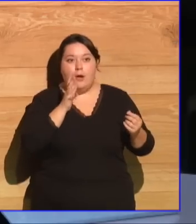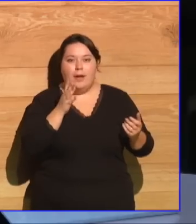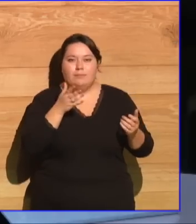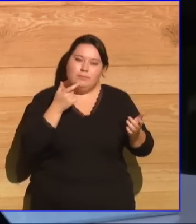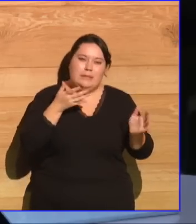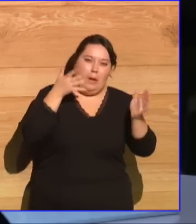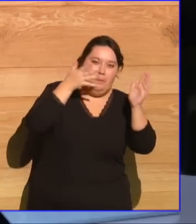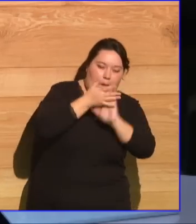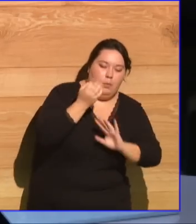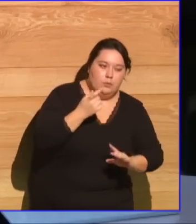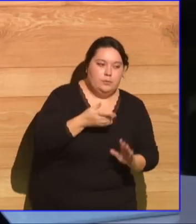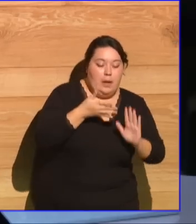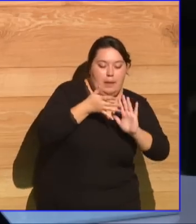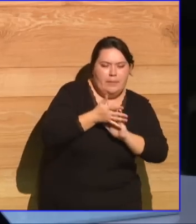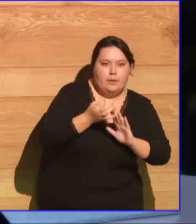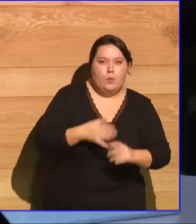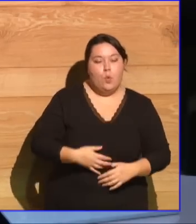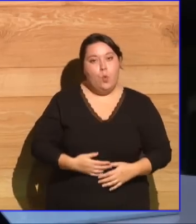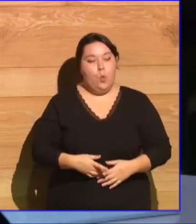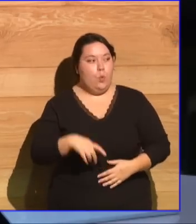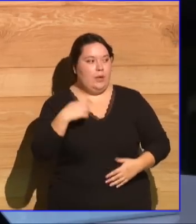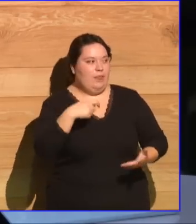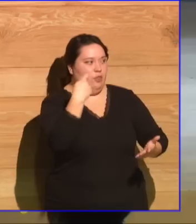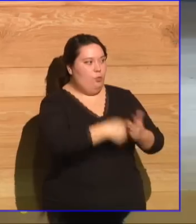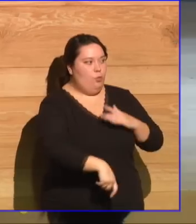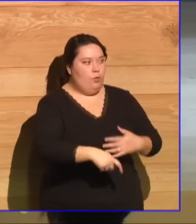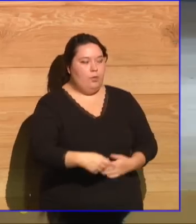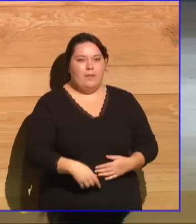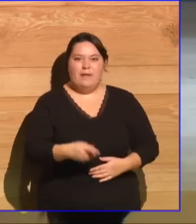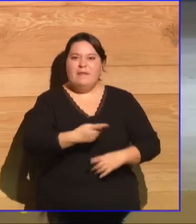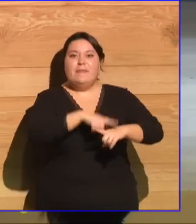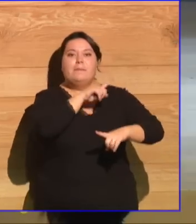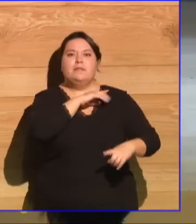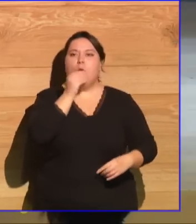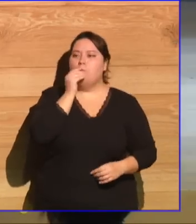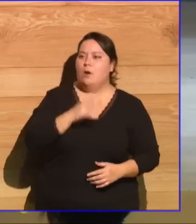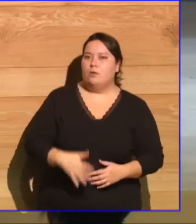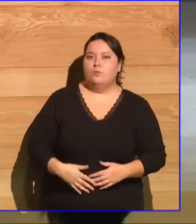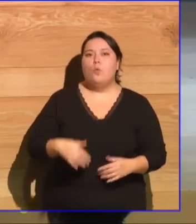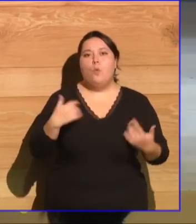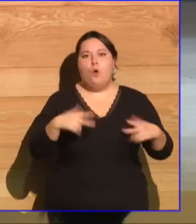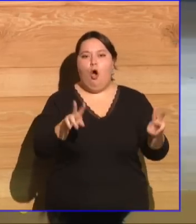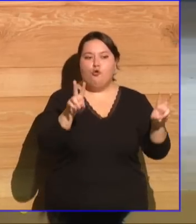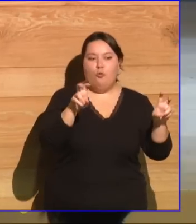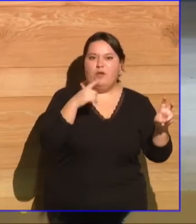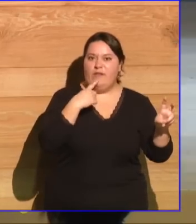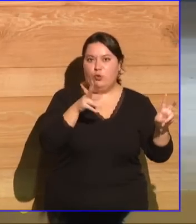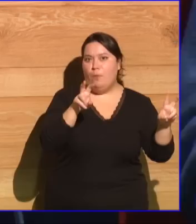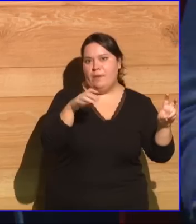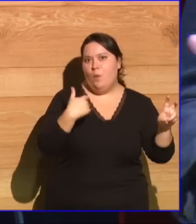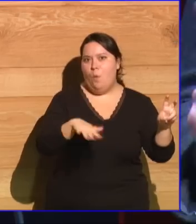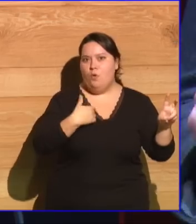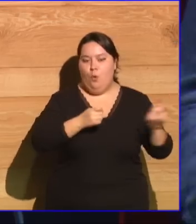qué significa eso. Wow, duritas declaraciones demasiado de Rodrigo bueno. Cortés. Por eso yo no Mira sé. que le has puesto comillas y aún así se me